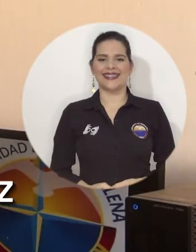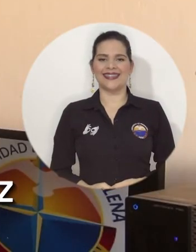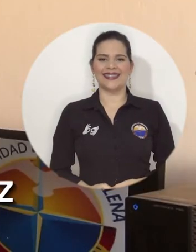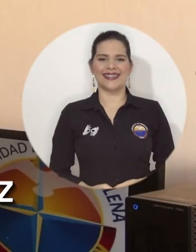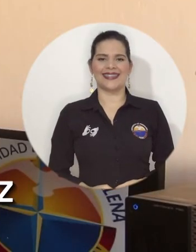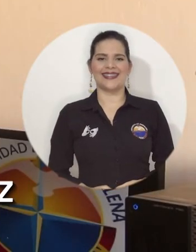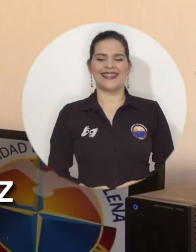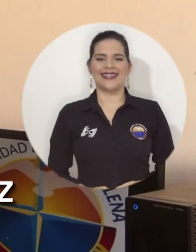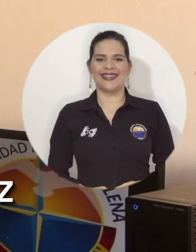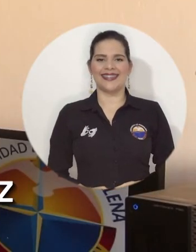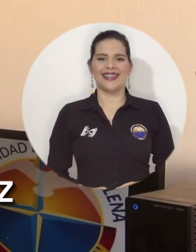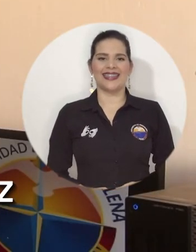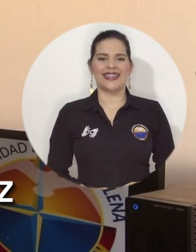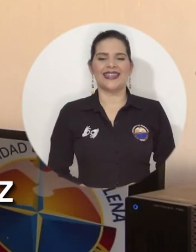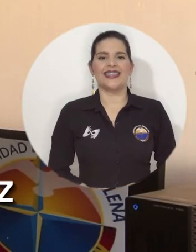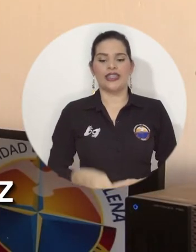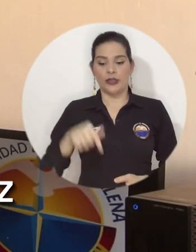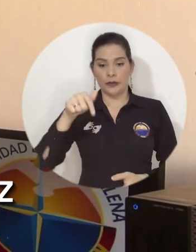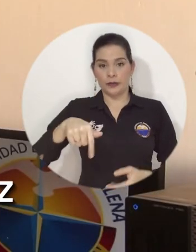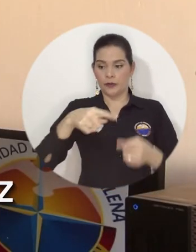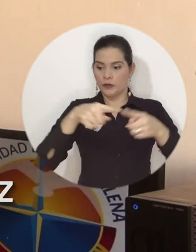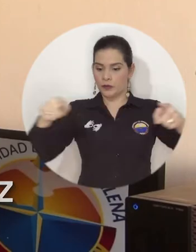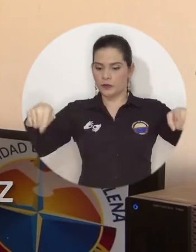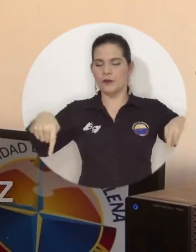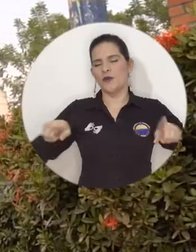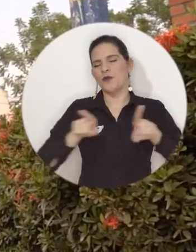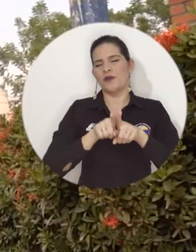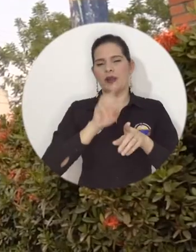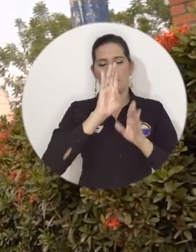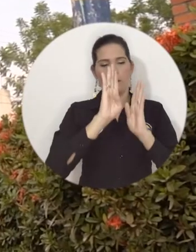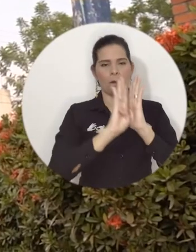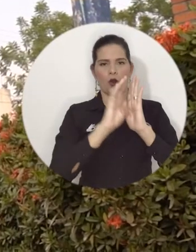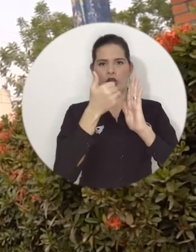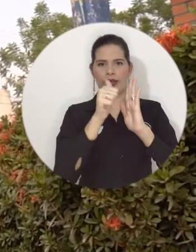Algarrobo, en la sala de lectura de la biblioteca municipal.